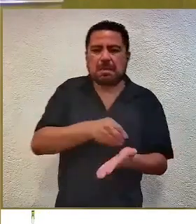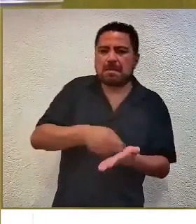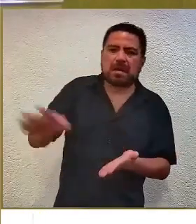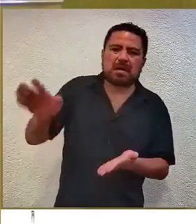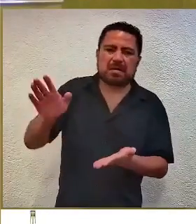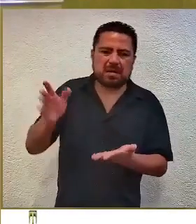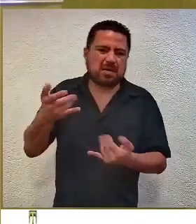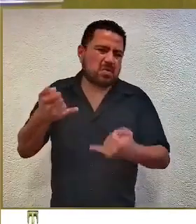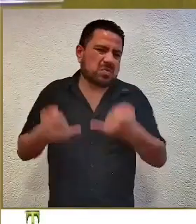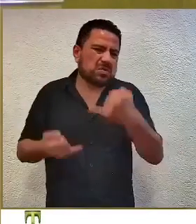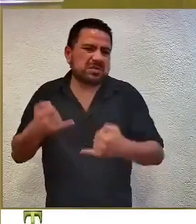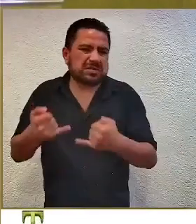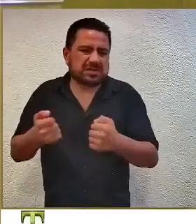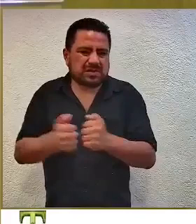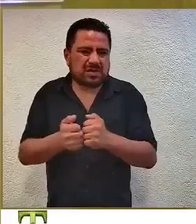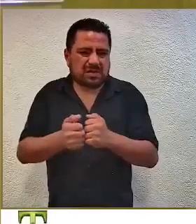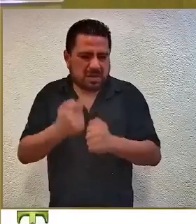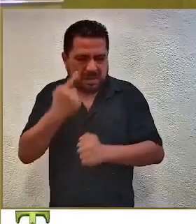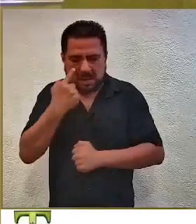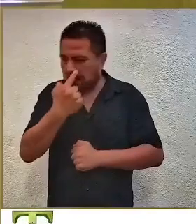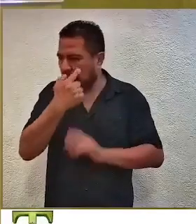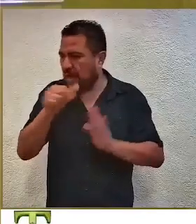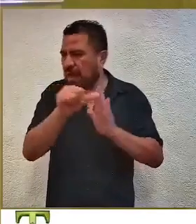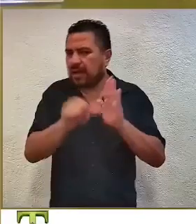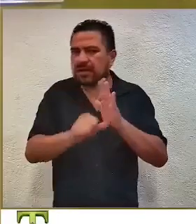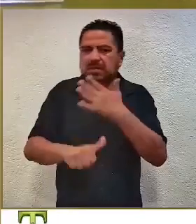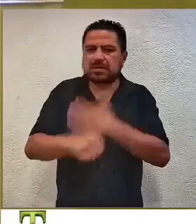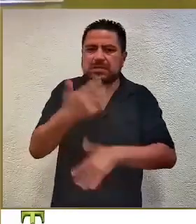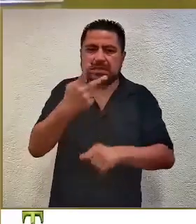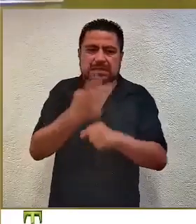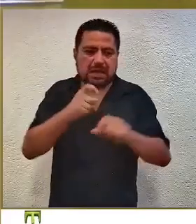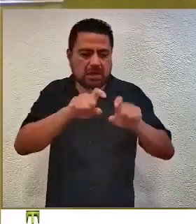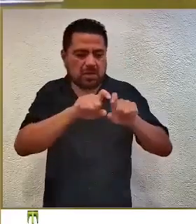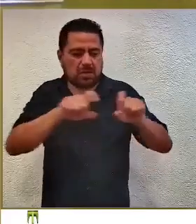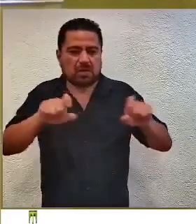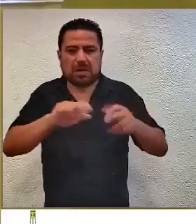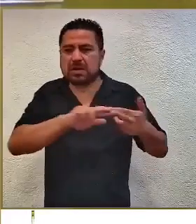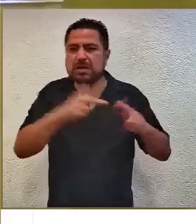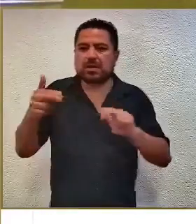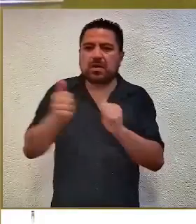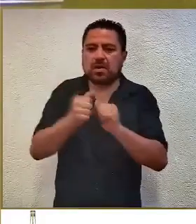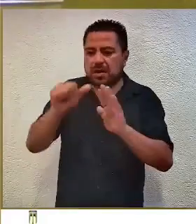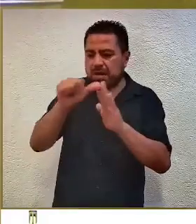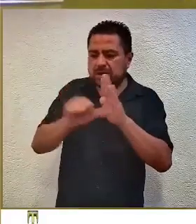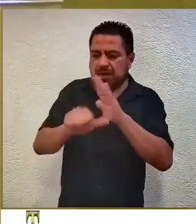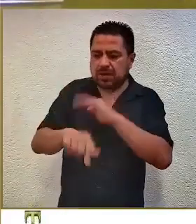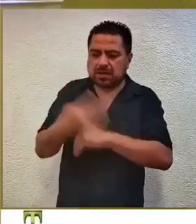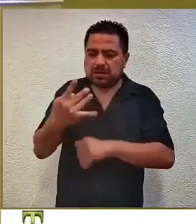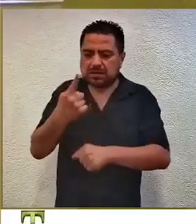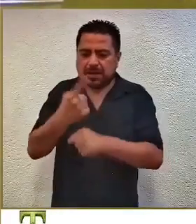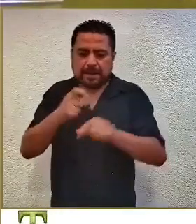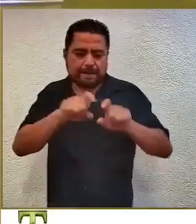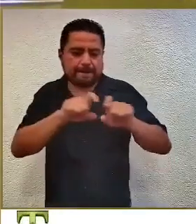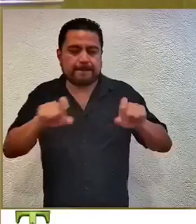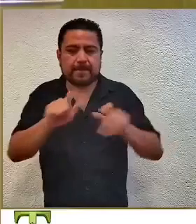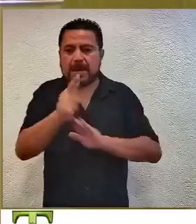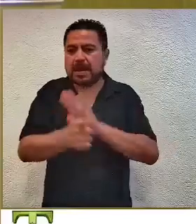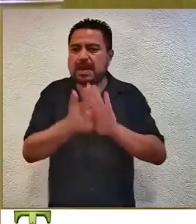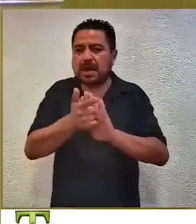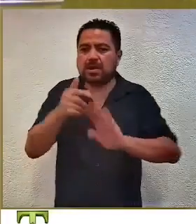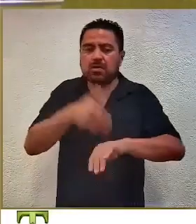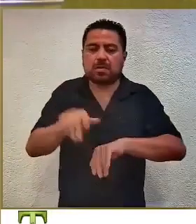juicio al actualizarse el supuesto previsto en el artículo 15, fracción segunda, en relación con el artículo 14, fracción primera, de la Ley